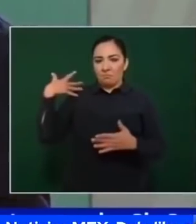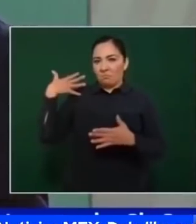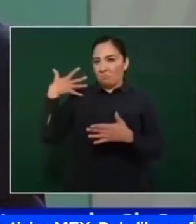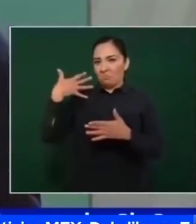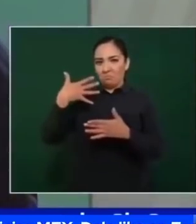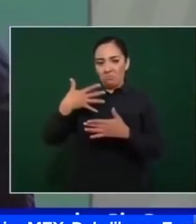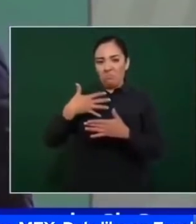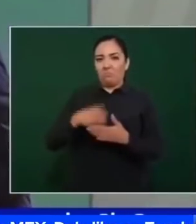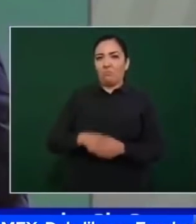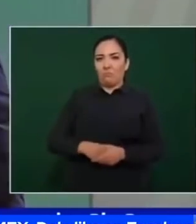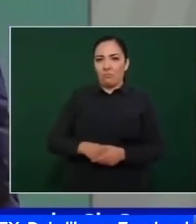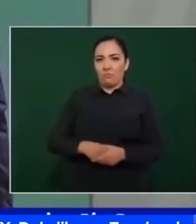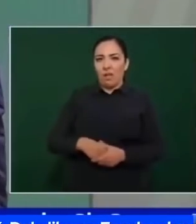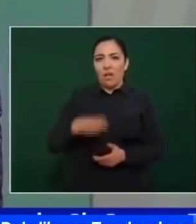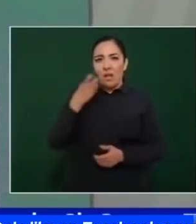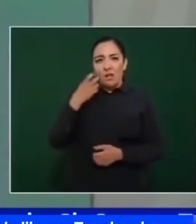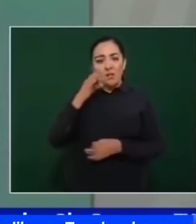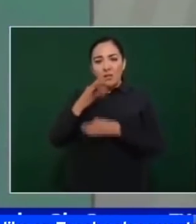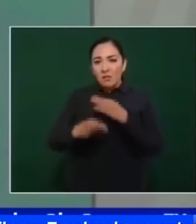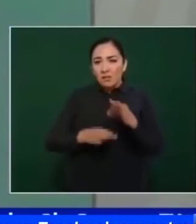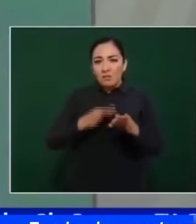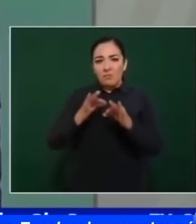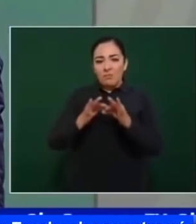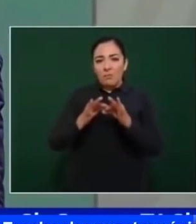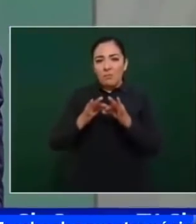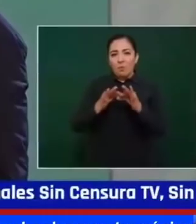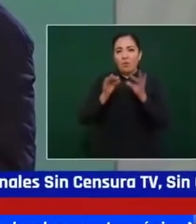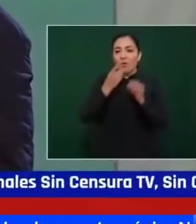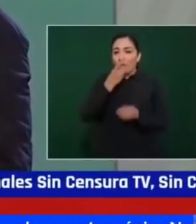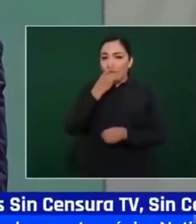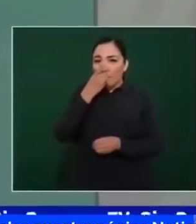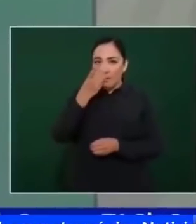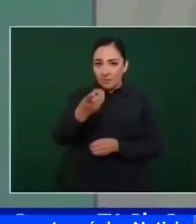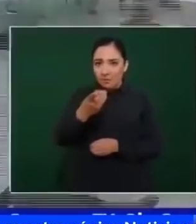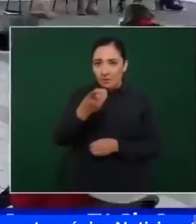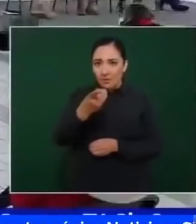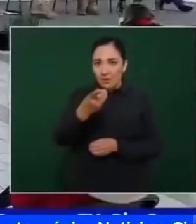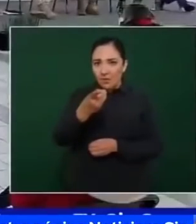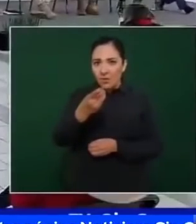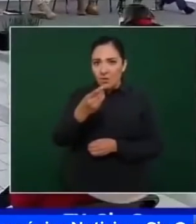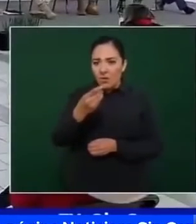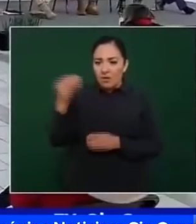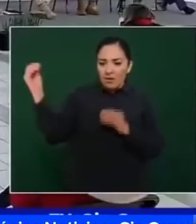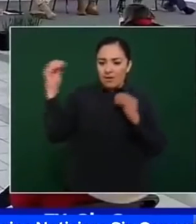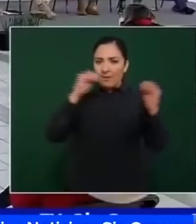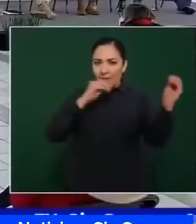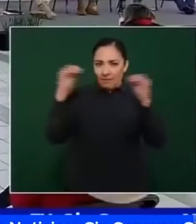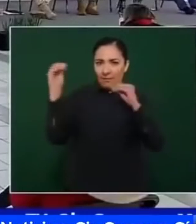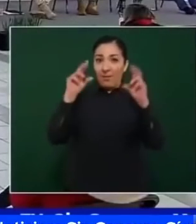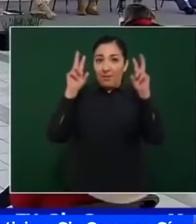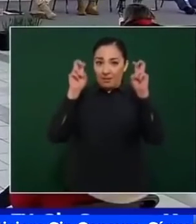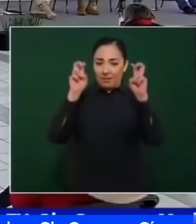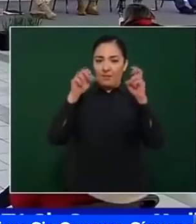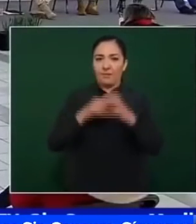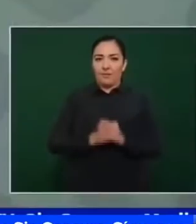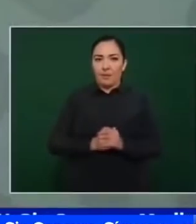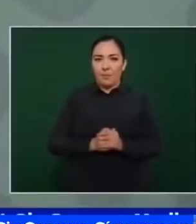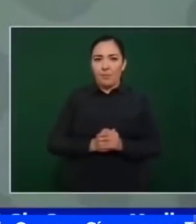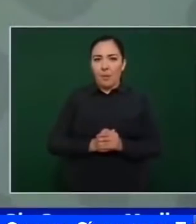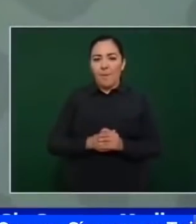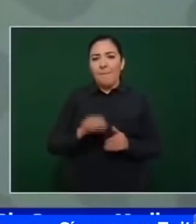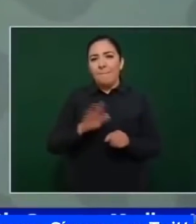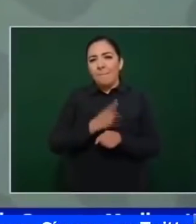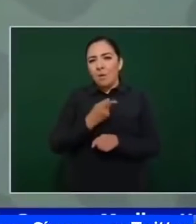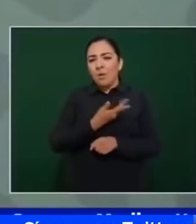Y esto es muy importante decirlo, y es muy importante el debate sobre este tema, porque